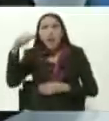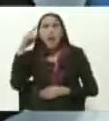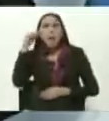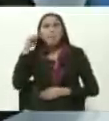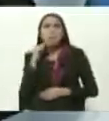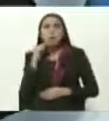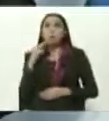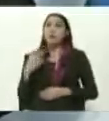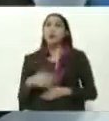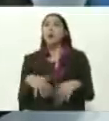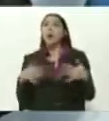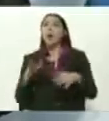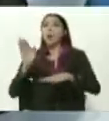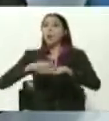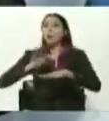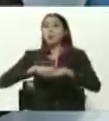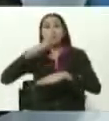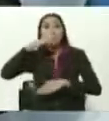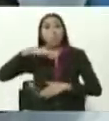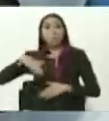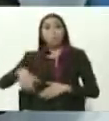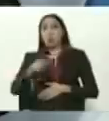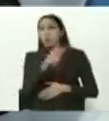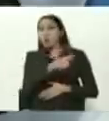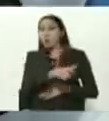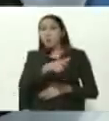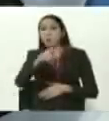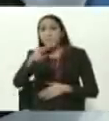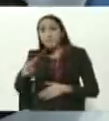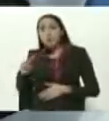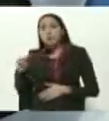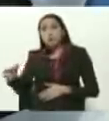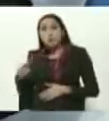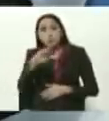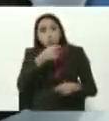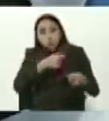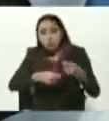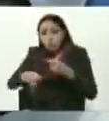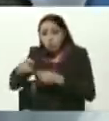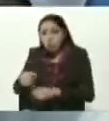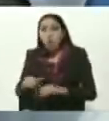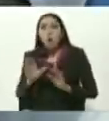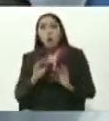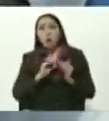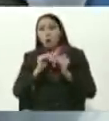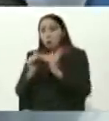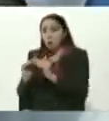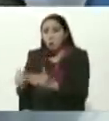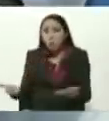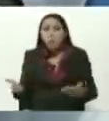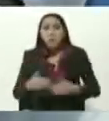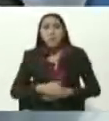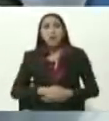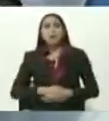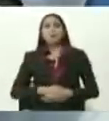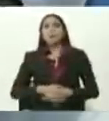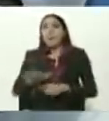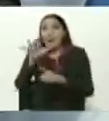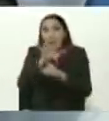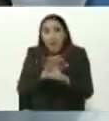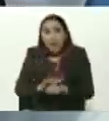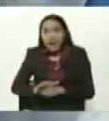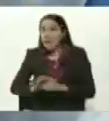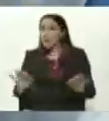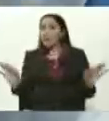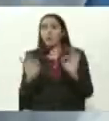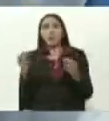queremos alertar a los usuarios, a los ciudadanos, al pueblo, a la comunidad en general, que no se dejen engañar con